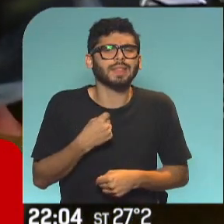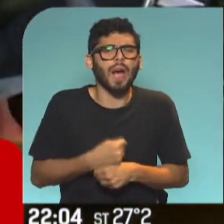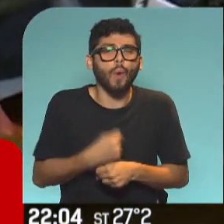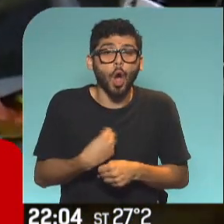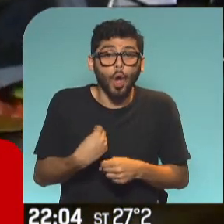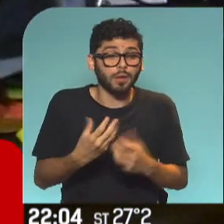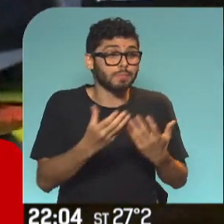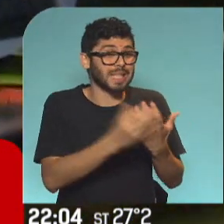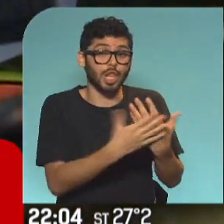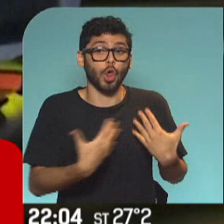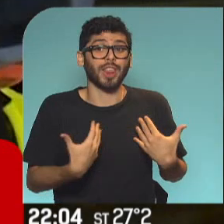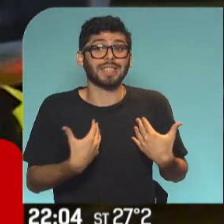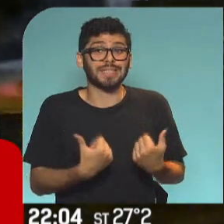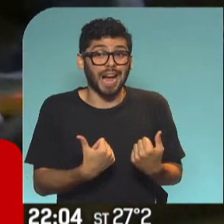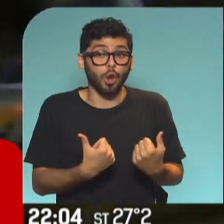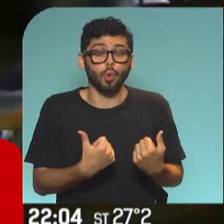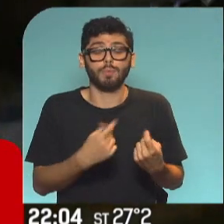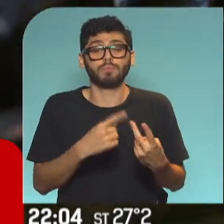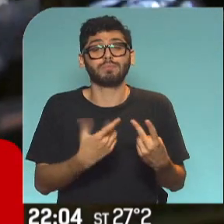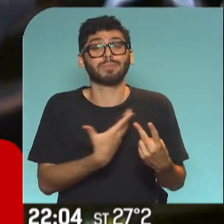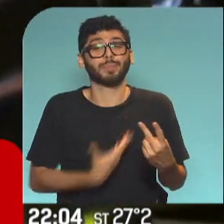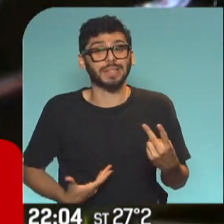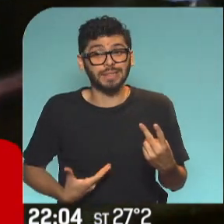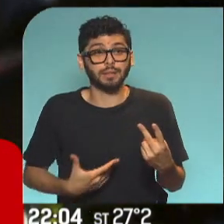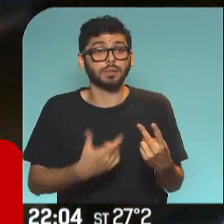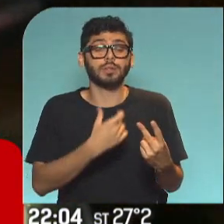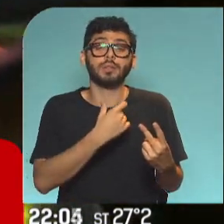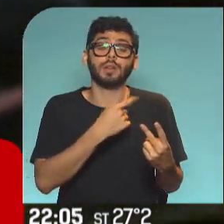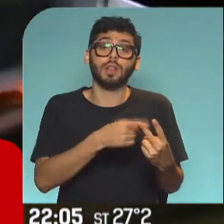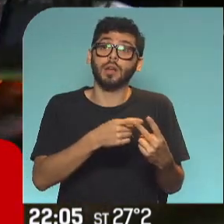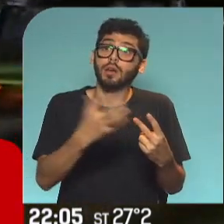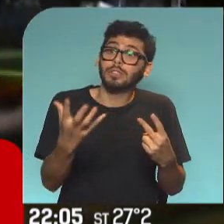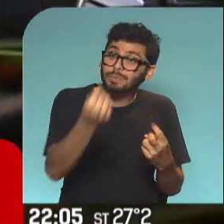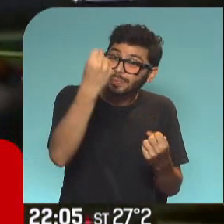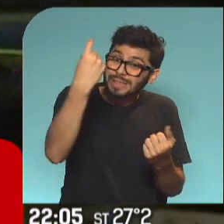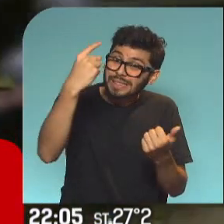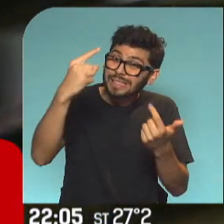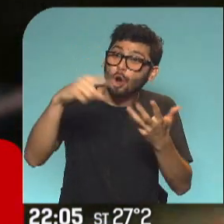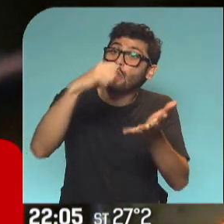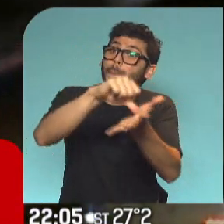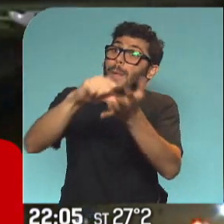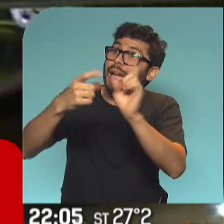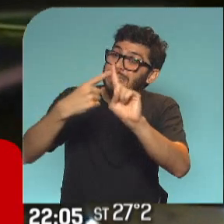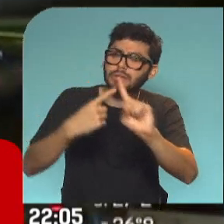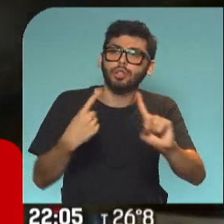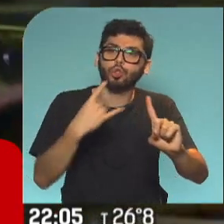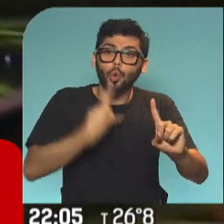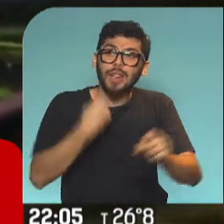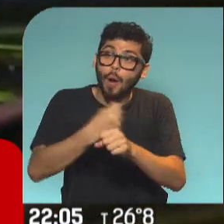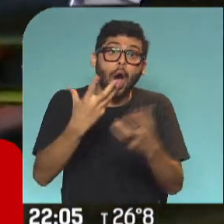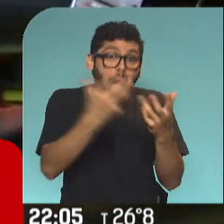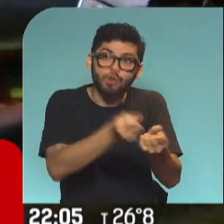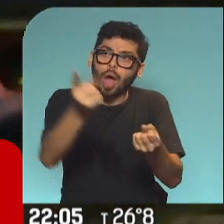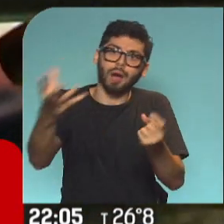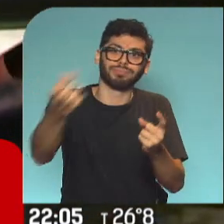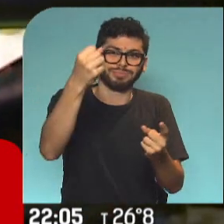que el Ministerio de Salud, la Presidencia, consigan todo lo posible con los demás países proveedores de vacunas y en eso estamos